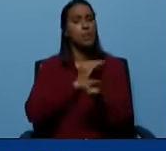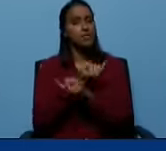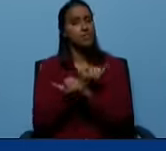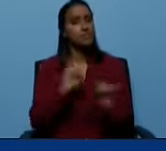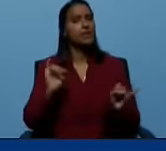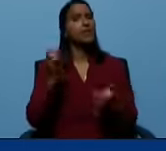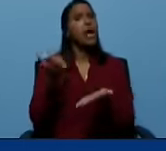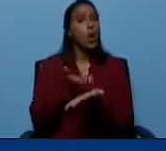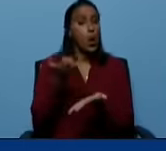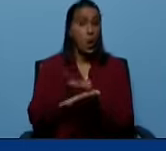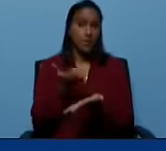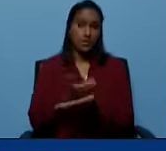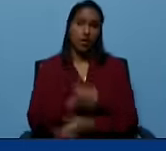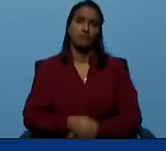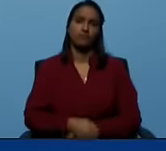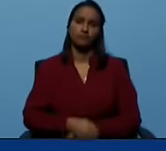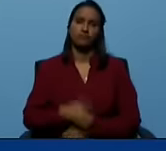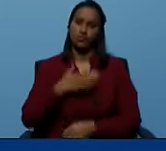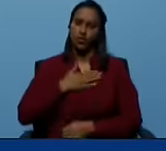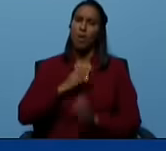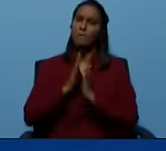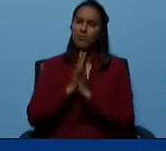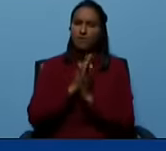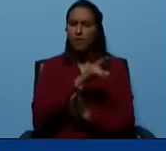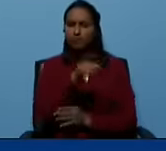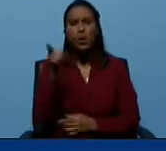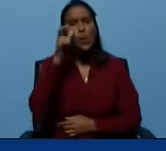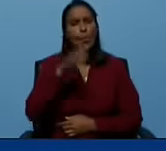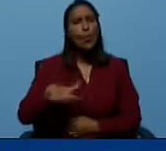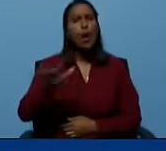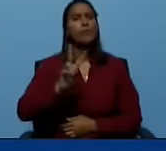economía. ¿Qué le pido? Respeto a la Constitución,